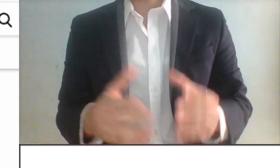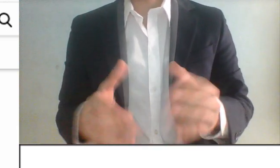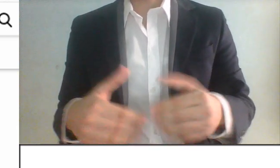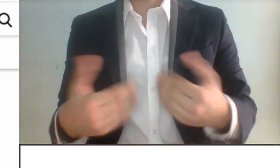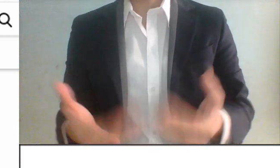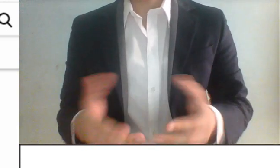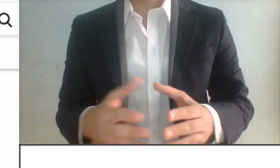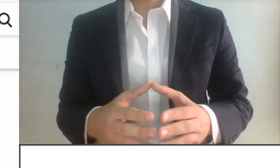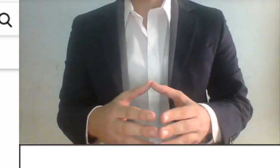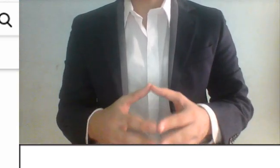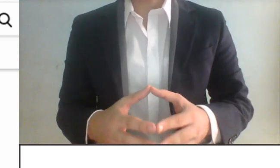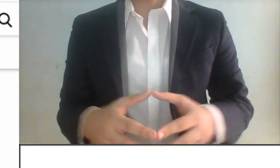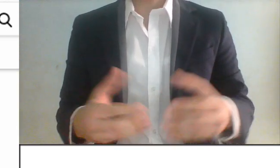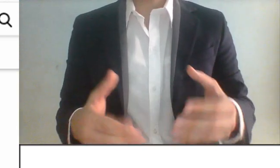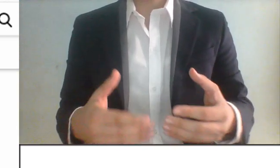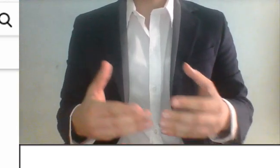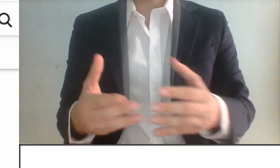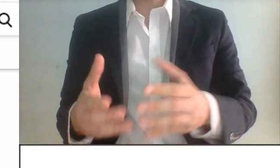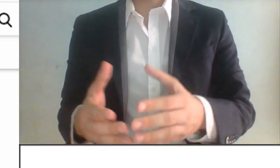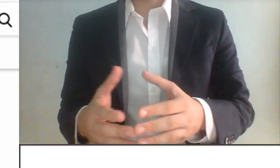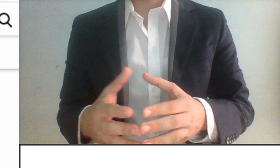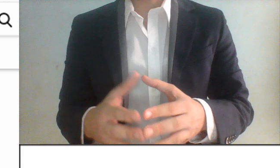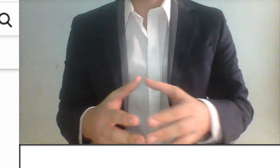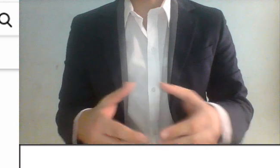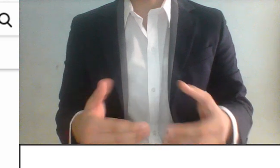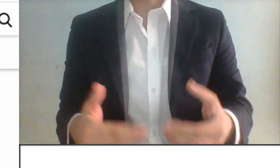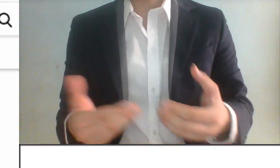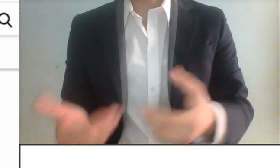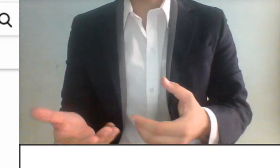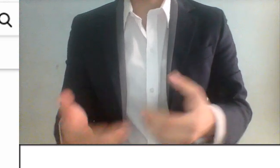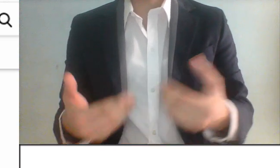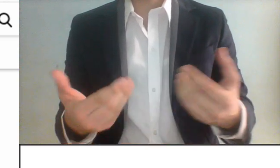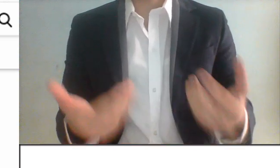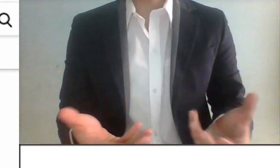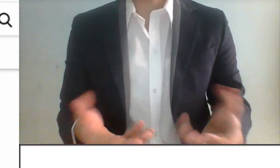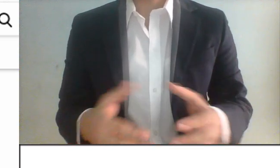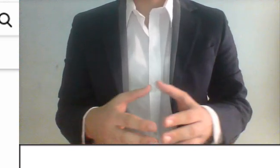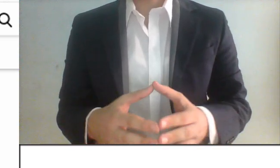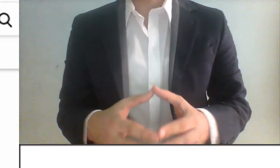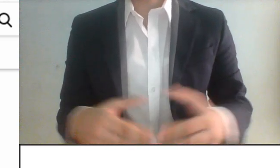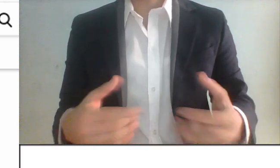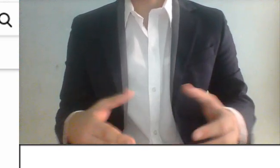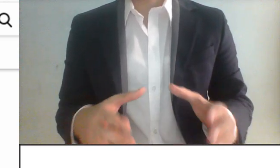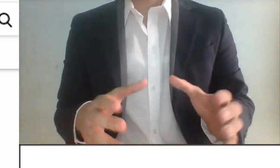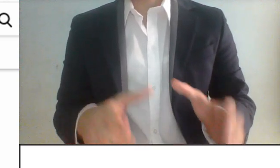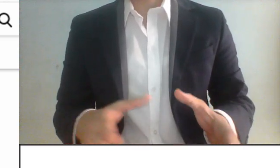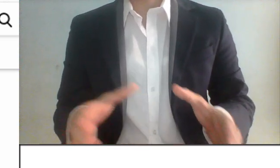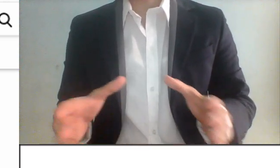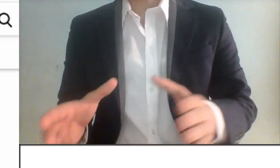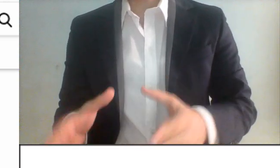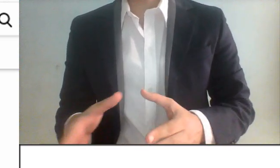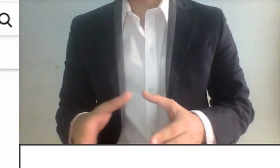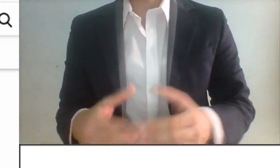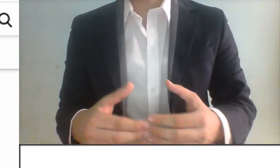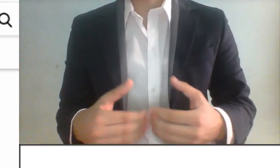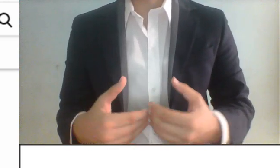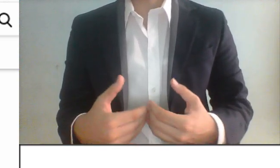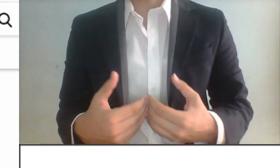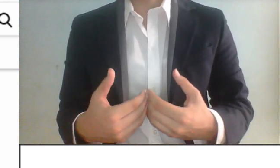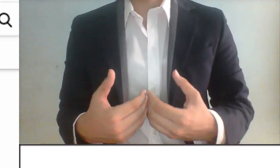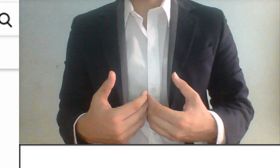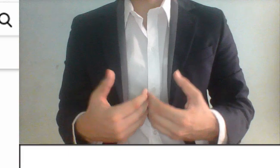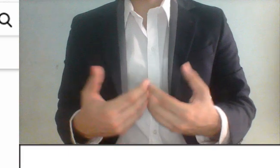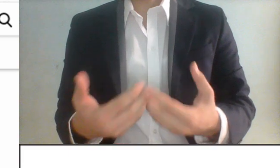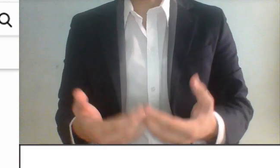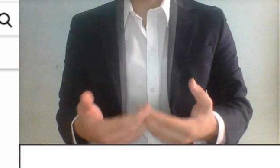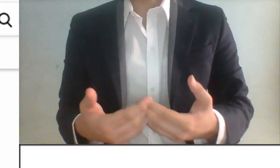defensa de rosario robles metió un amparo el cual le permitió tener esta suspensión provisional en la cual bueno se dice ok existe la posibilidad de que nosotros